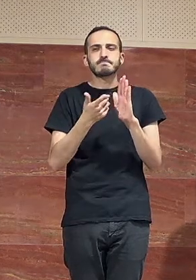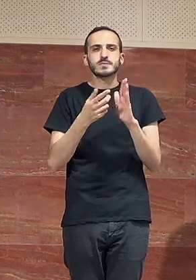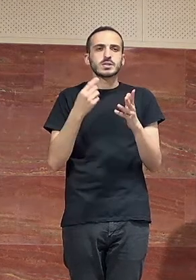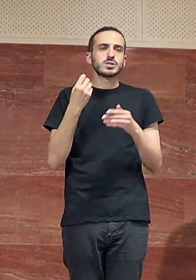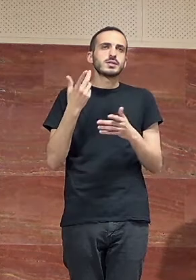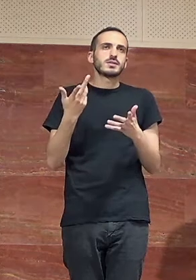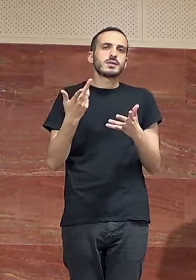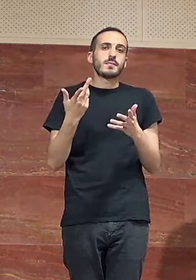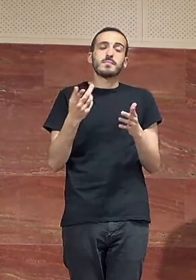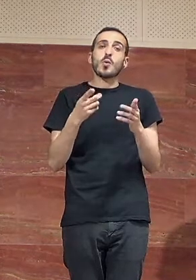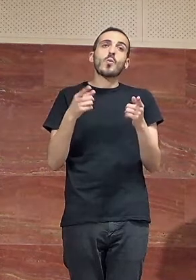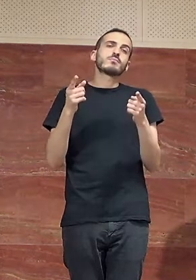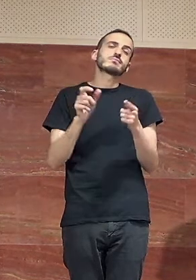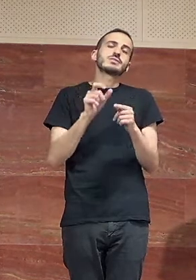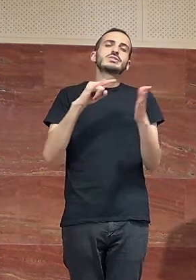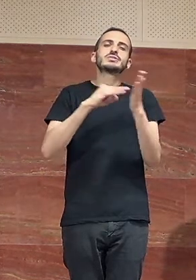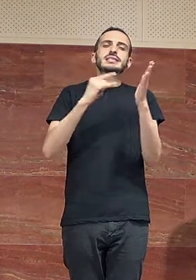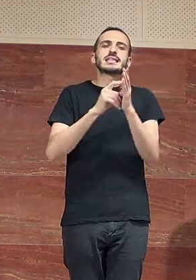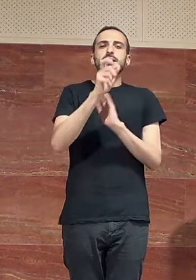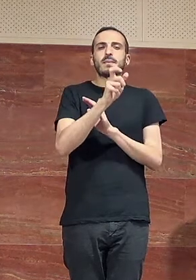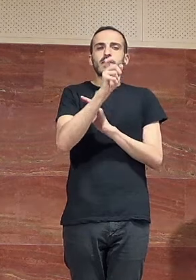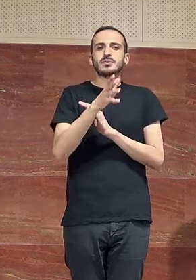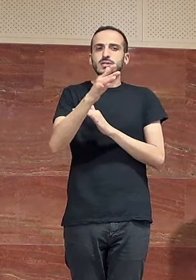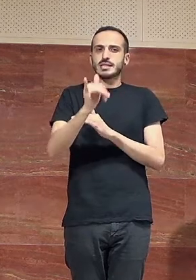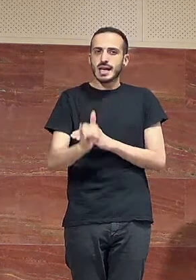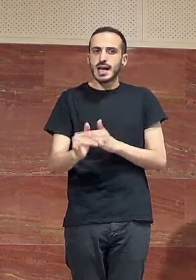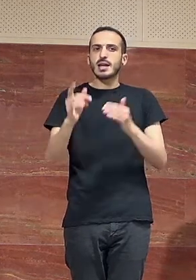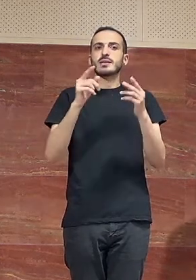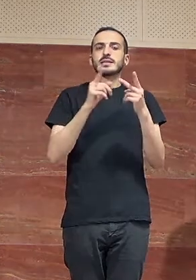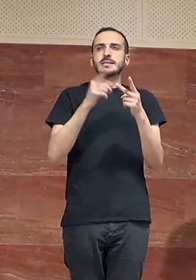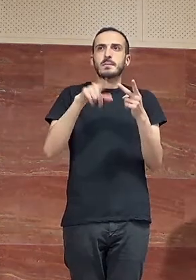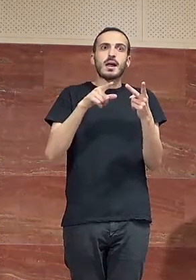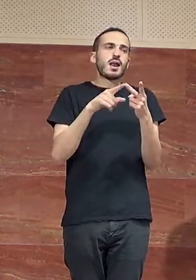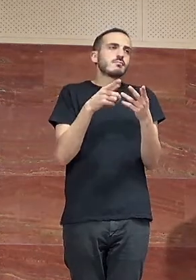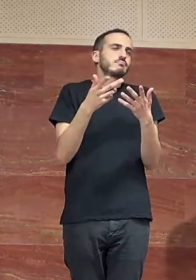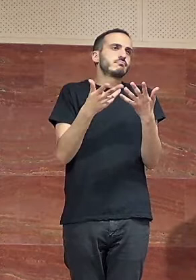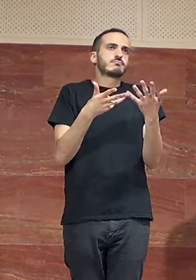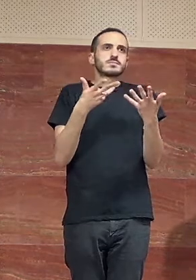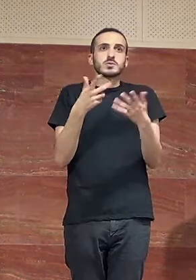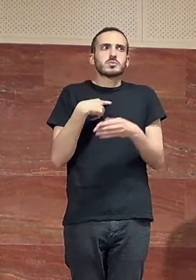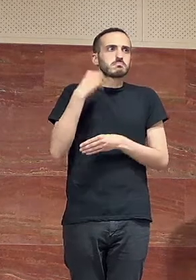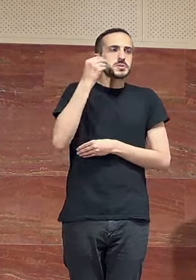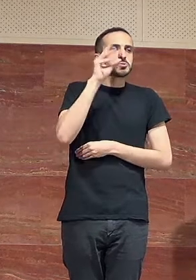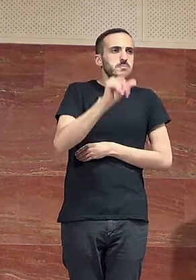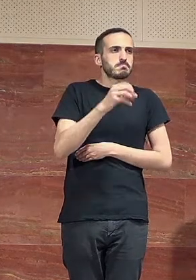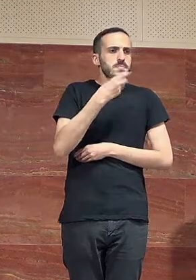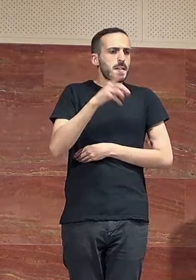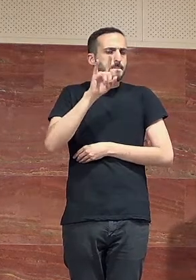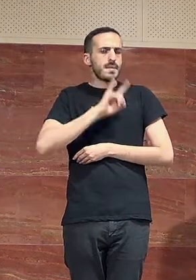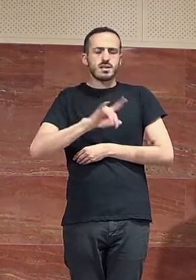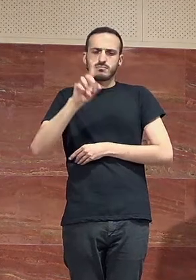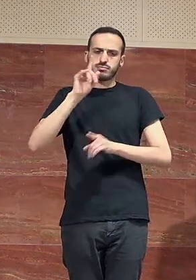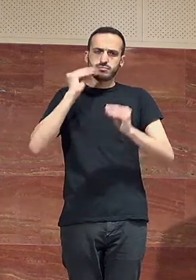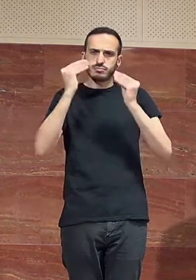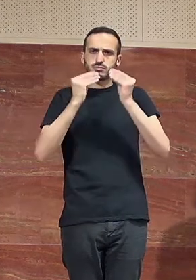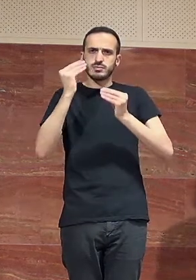el que existe un sistema cíclico de convergencia y divergencia de las cosas que van pasando, esto me parece bien, esto me parece mal, y que en este caso tiene que ser